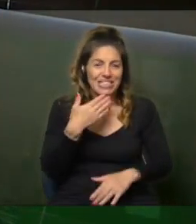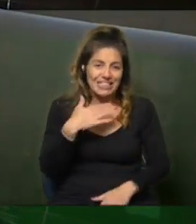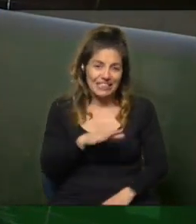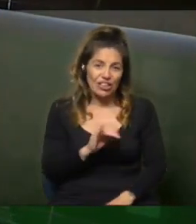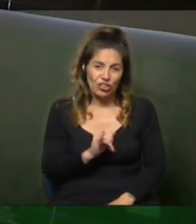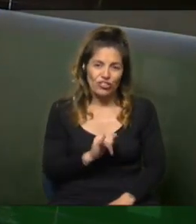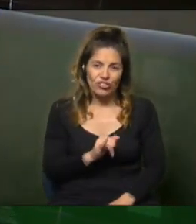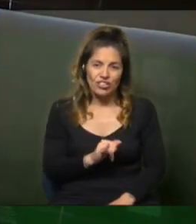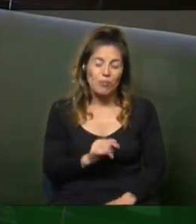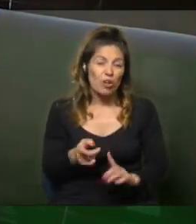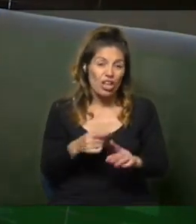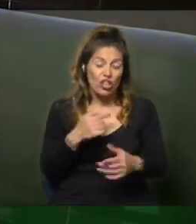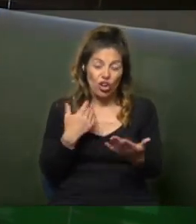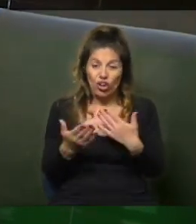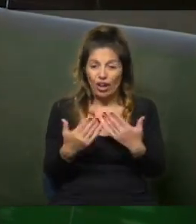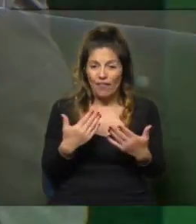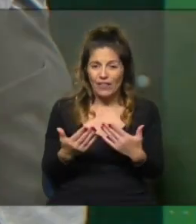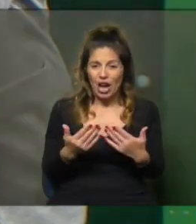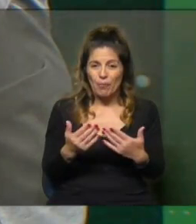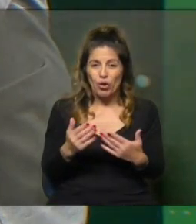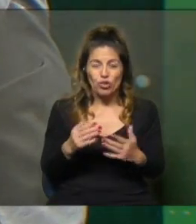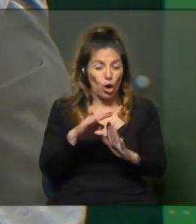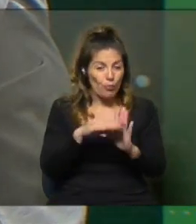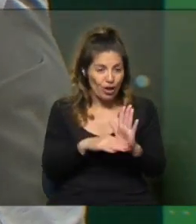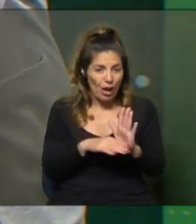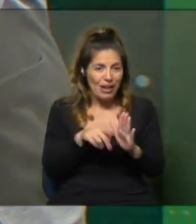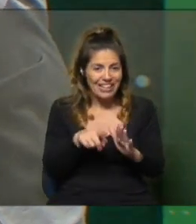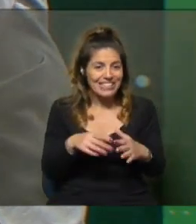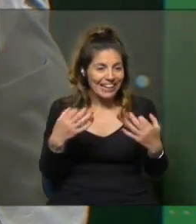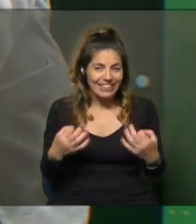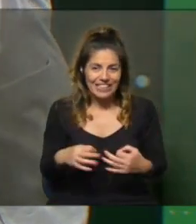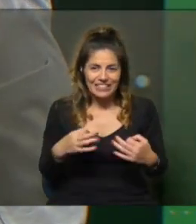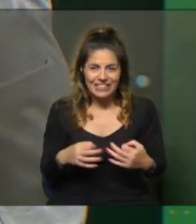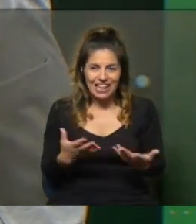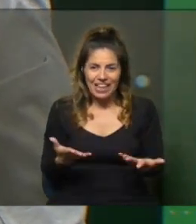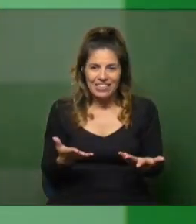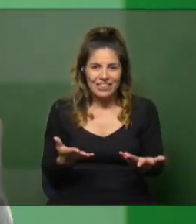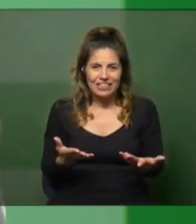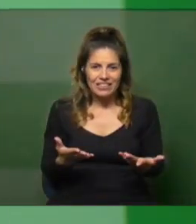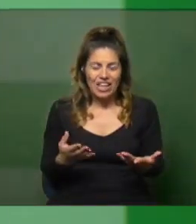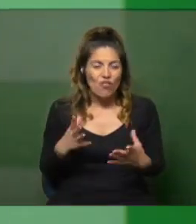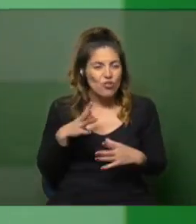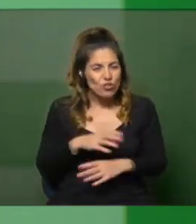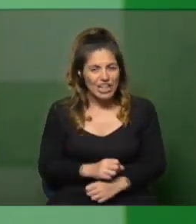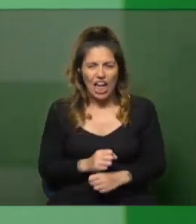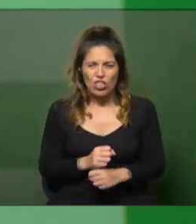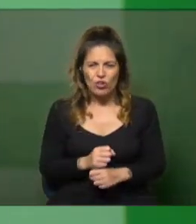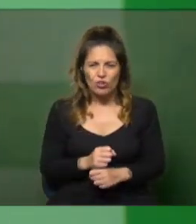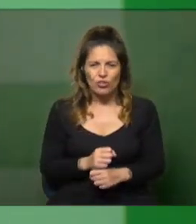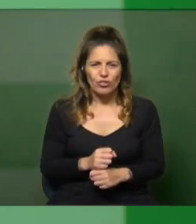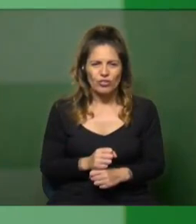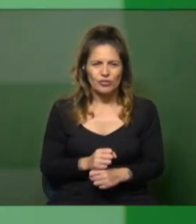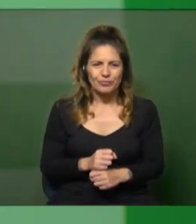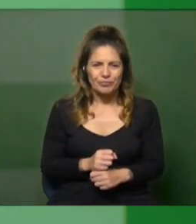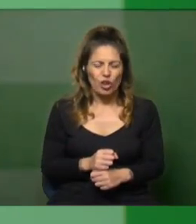la verdad y tiene mucho que ver con lo que hablamos en todo el programa no Esa esa realidad de estar este frustrado con con con